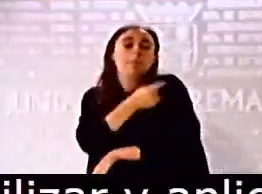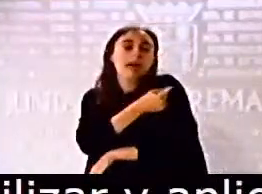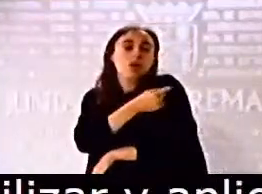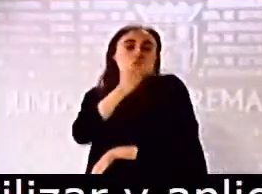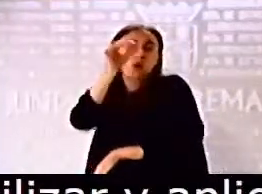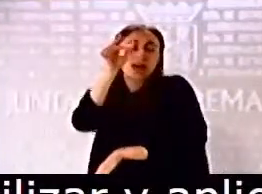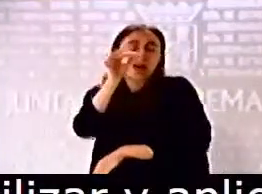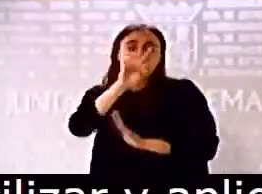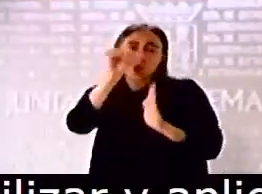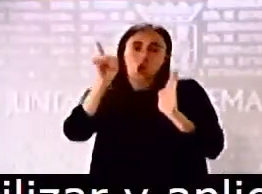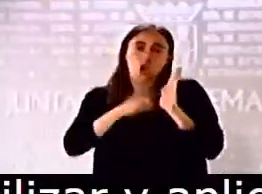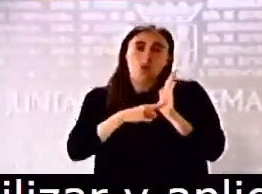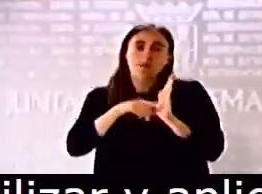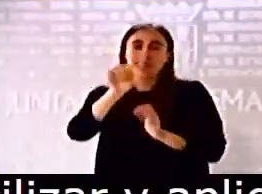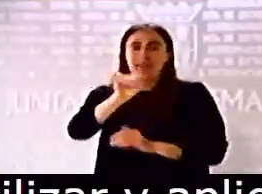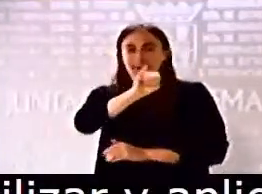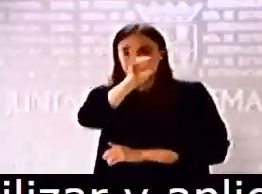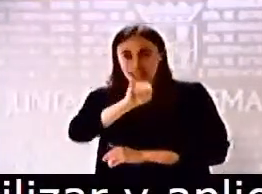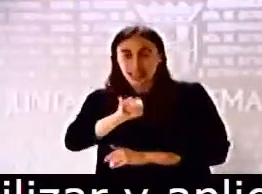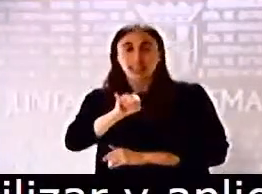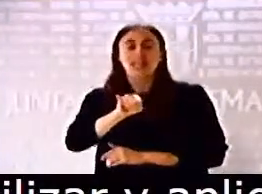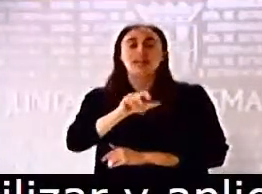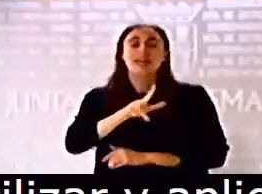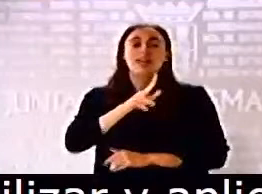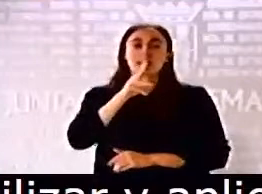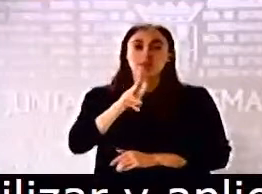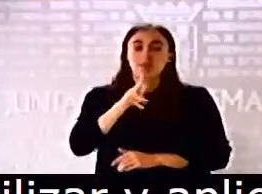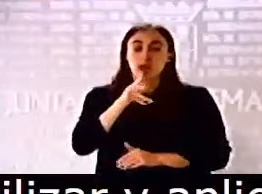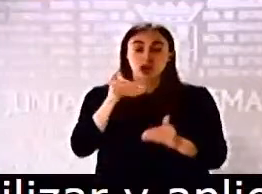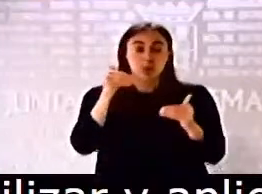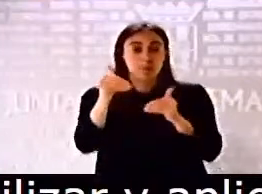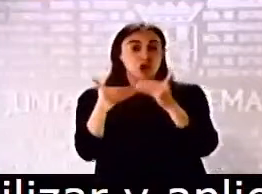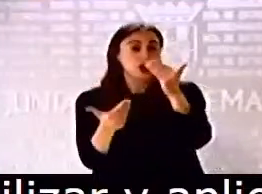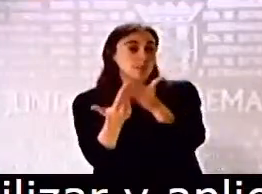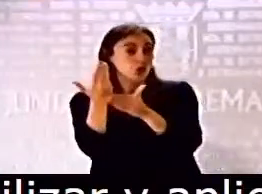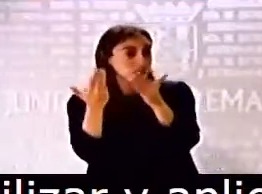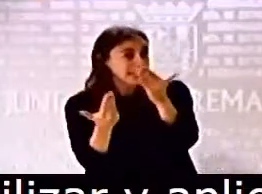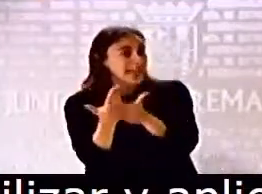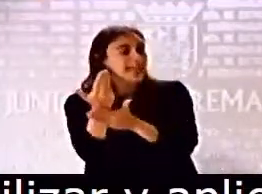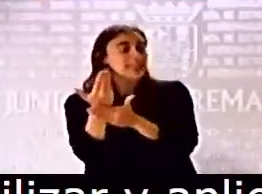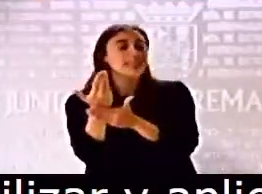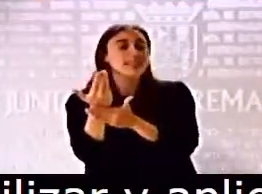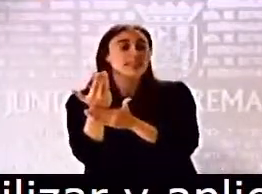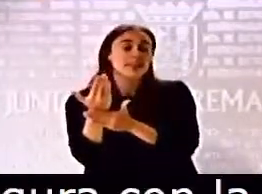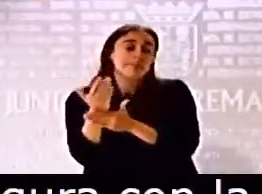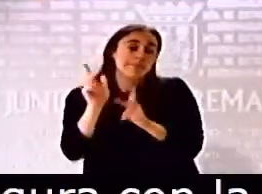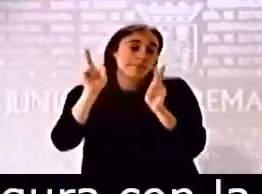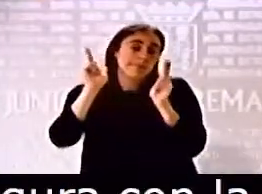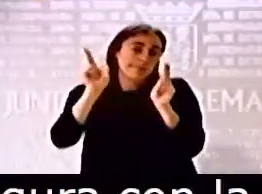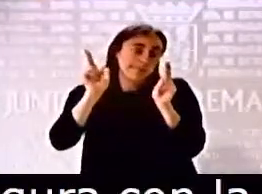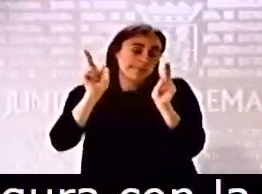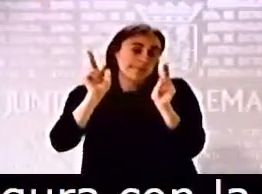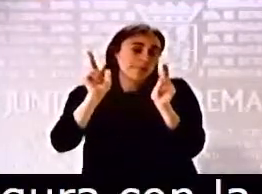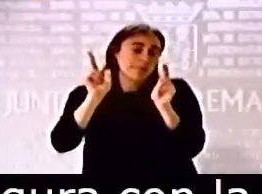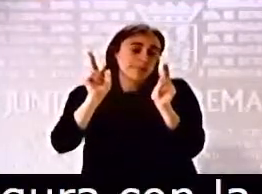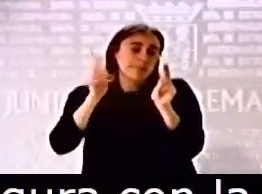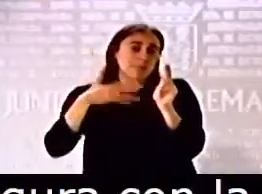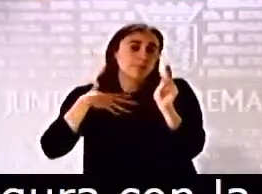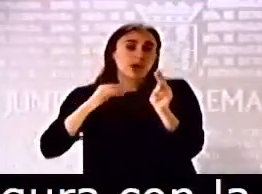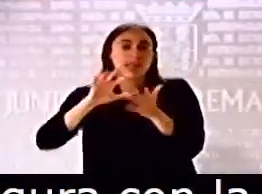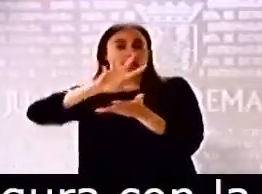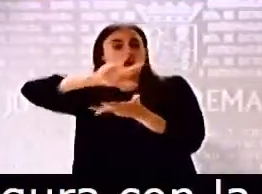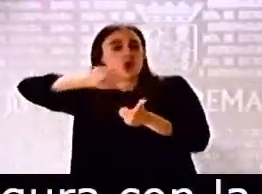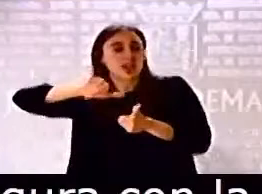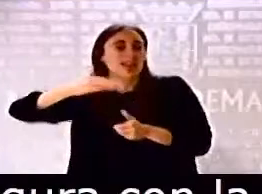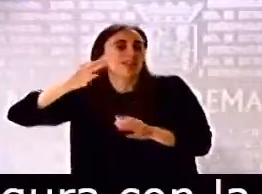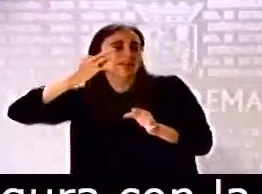AstraZeneca. Por lo tanto, en los próximos días esperemos que le podamos dar noticias ciertas